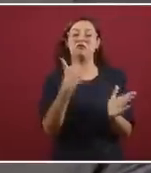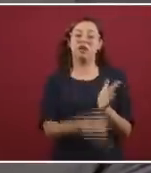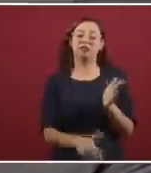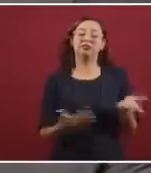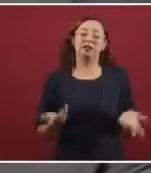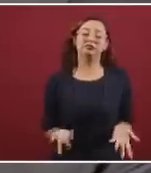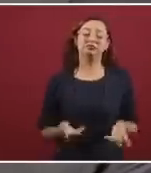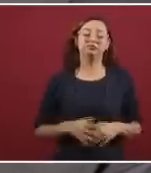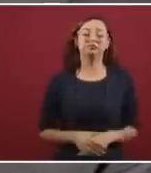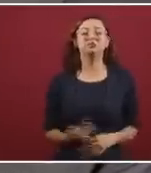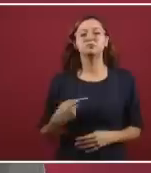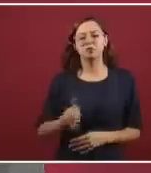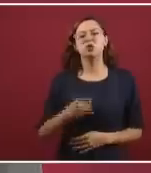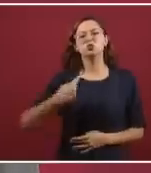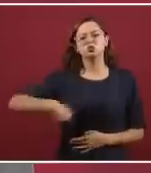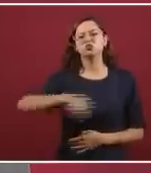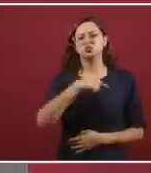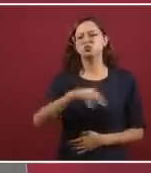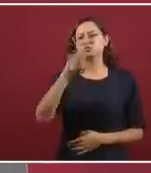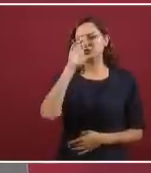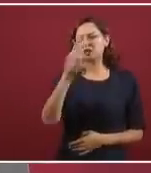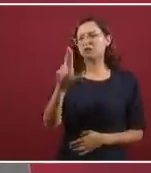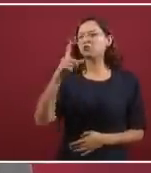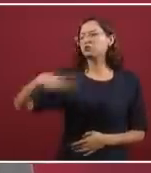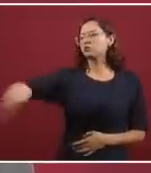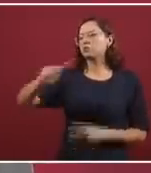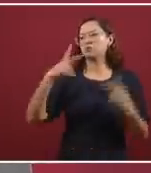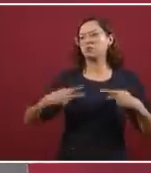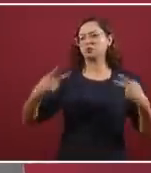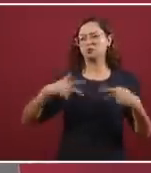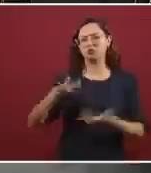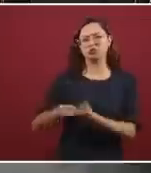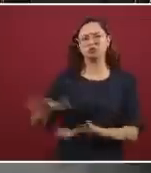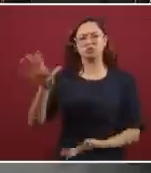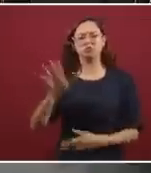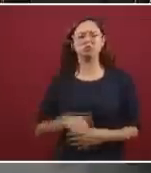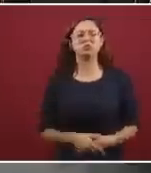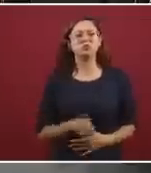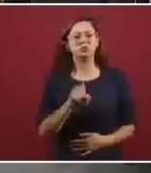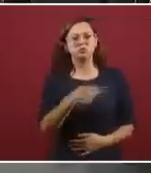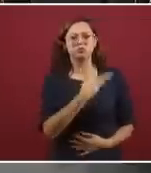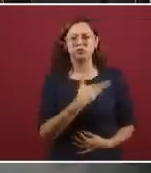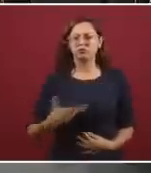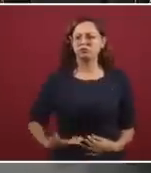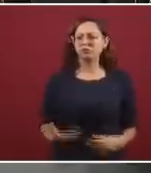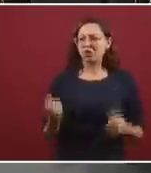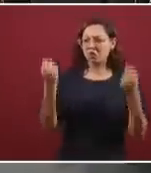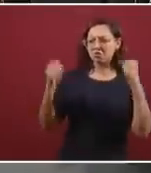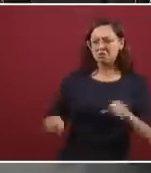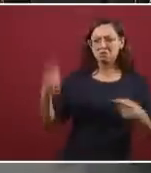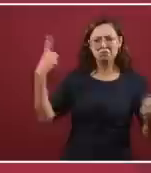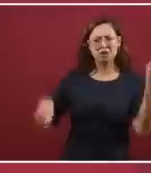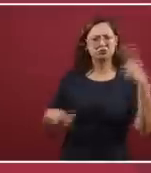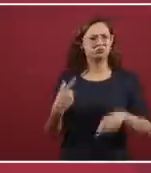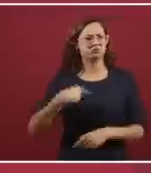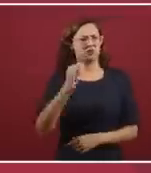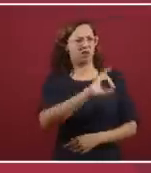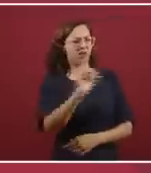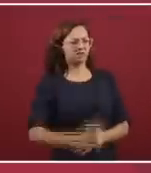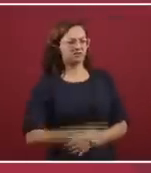pues hemos respetado la voluntad de autoritario nunca jamás